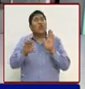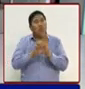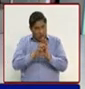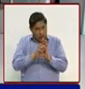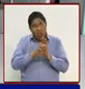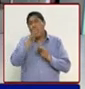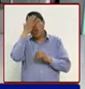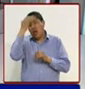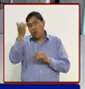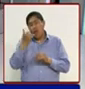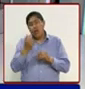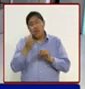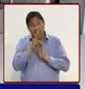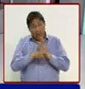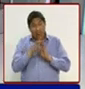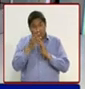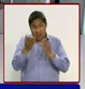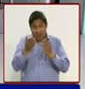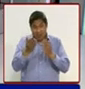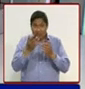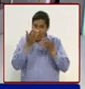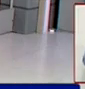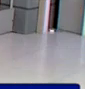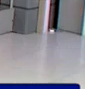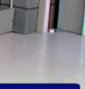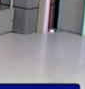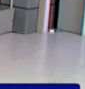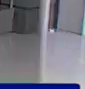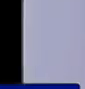fotografías, porque Reporteros al Día lo hace usted.